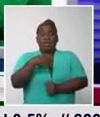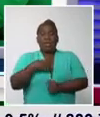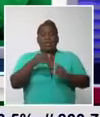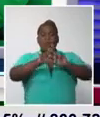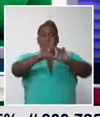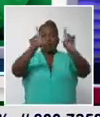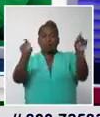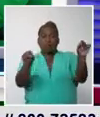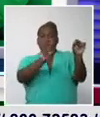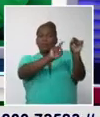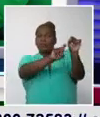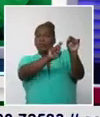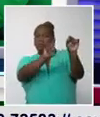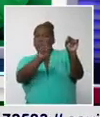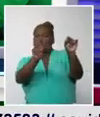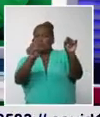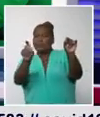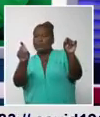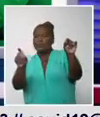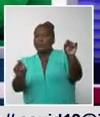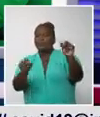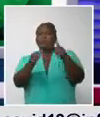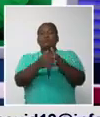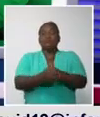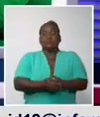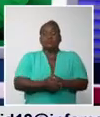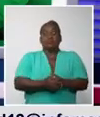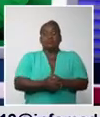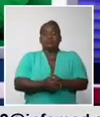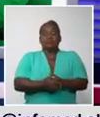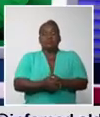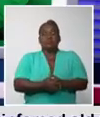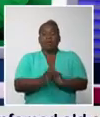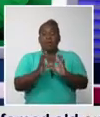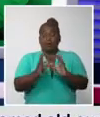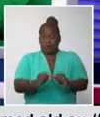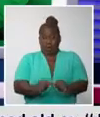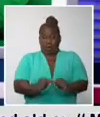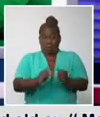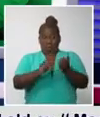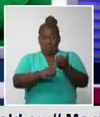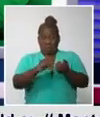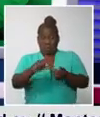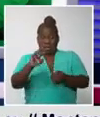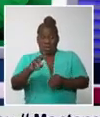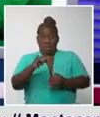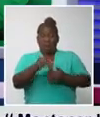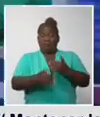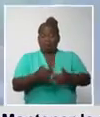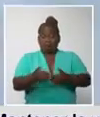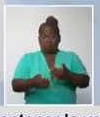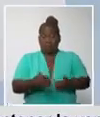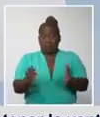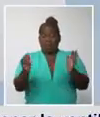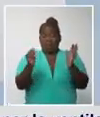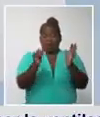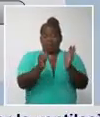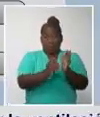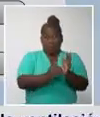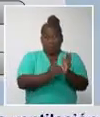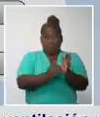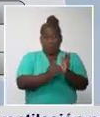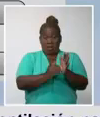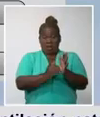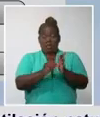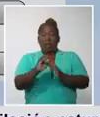territorio nacional, y como resultado de estas muestras procesadas, pues 1.004 personas